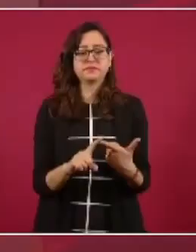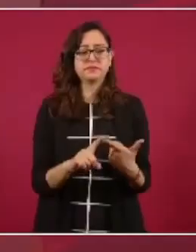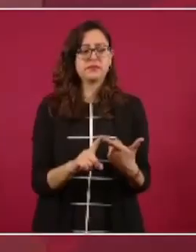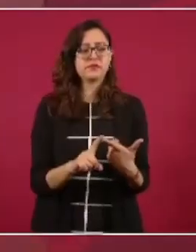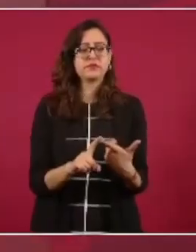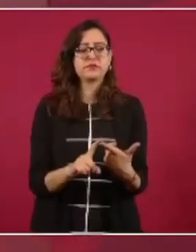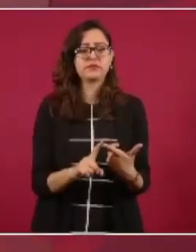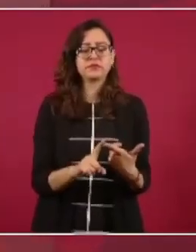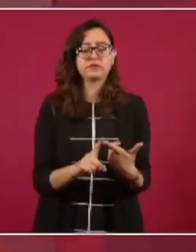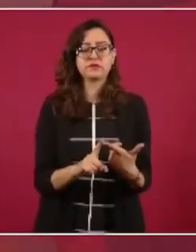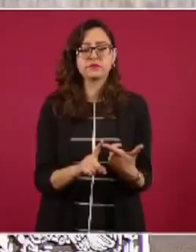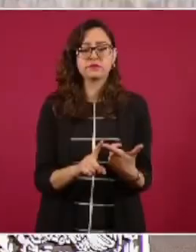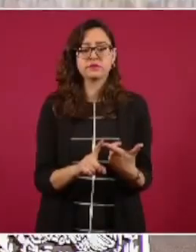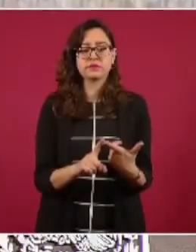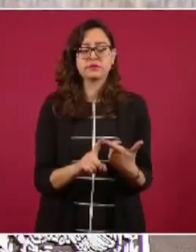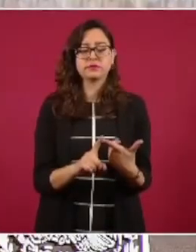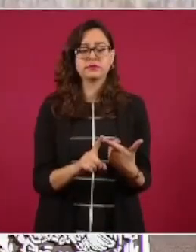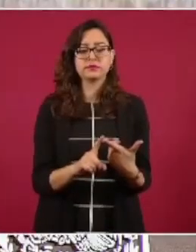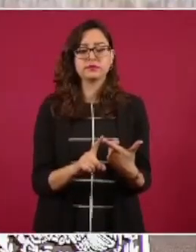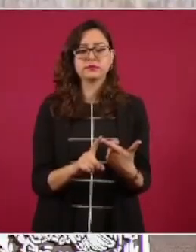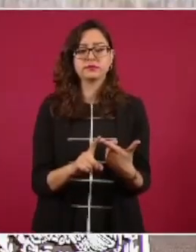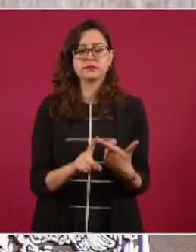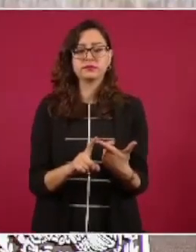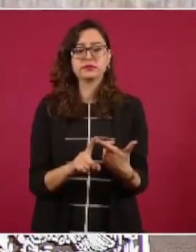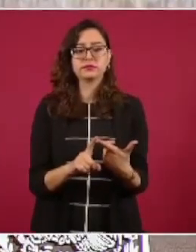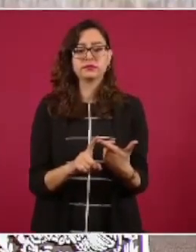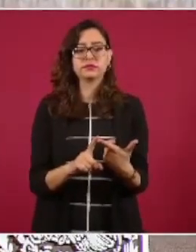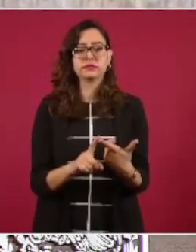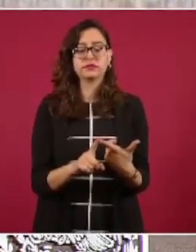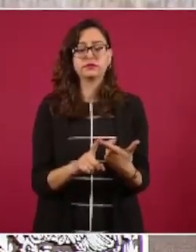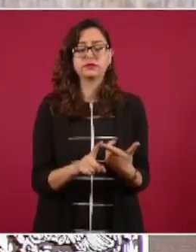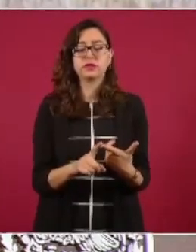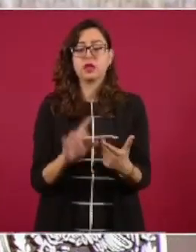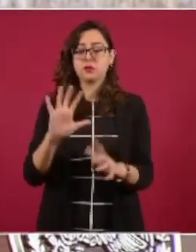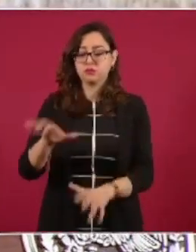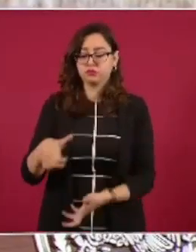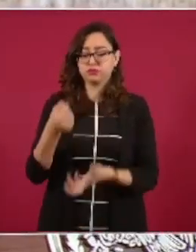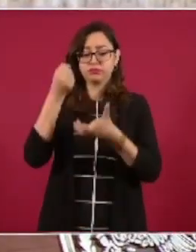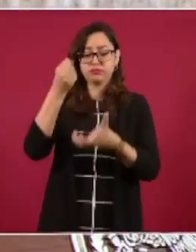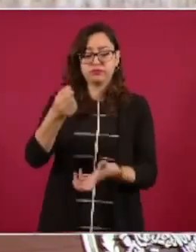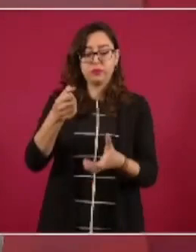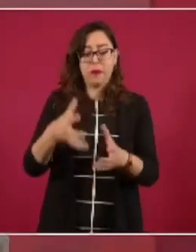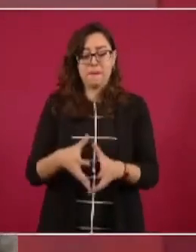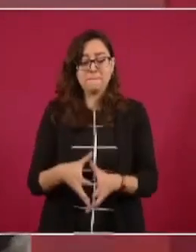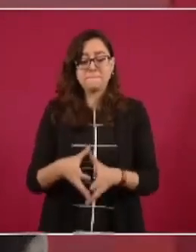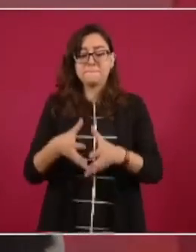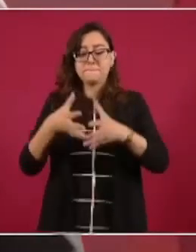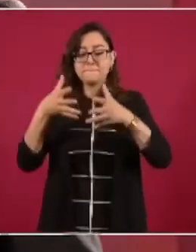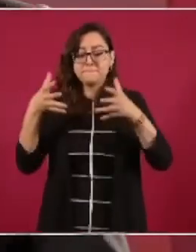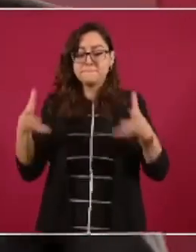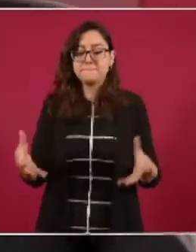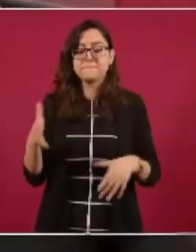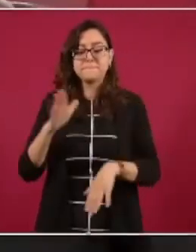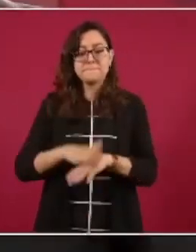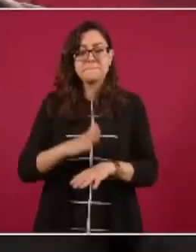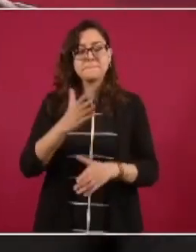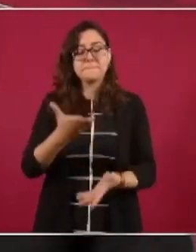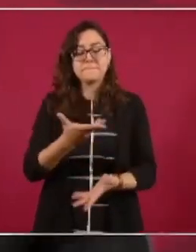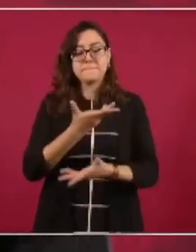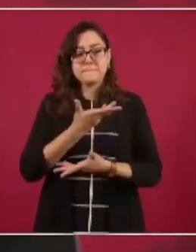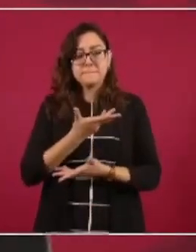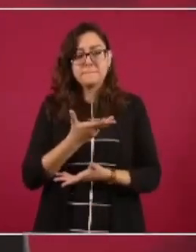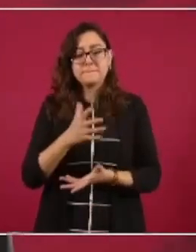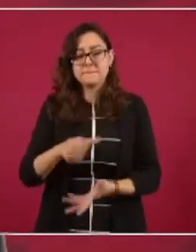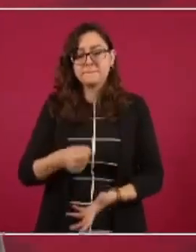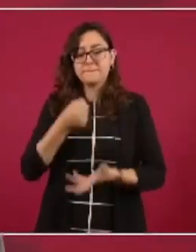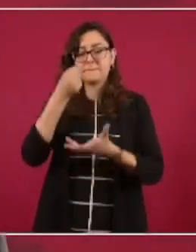se va a incrementar el presupuesto, sobre todo para inversión